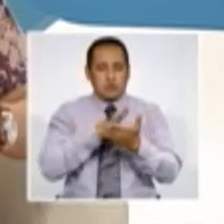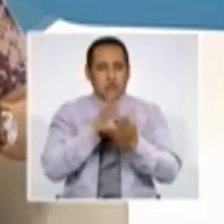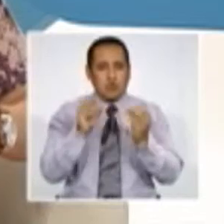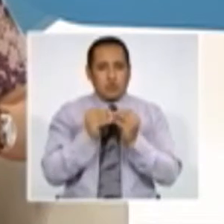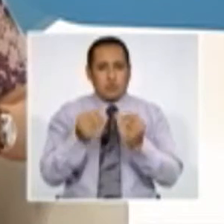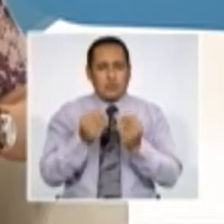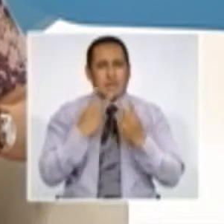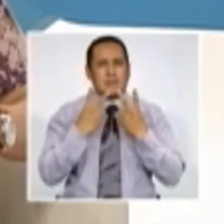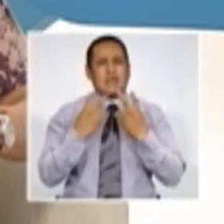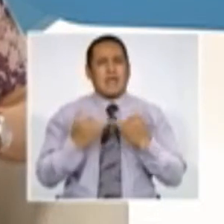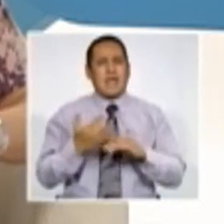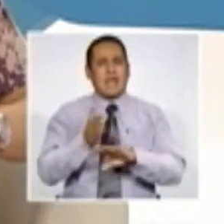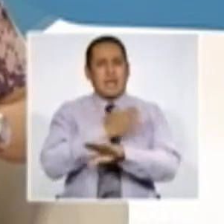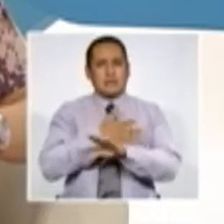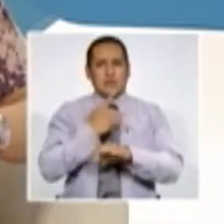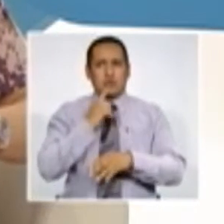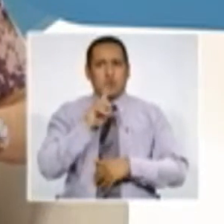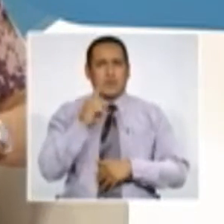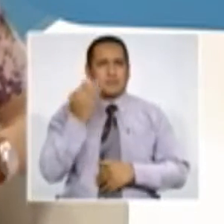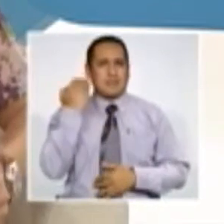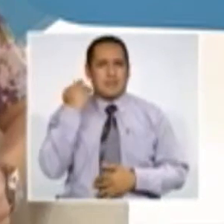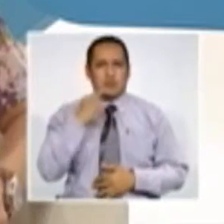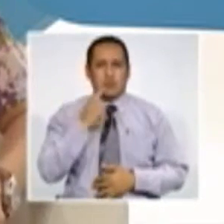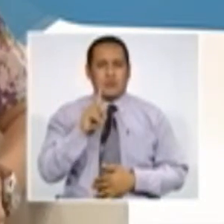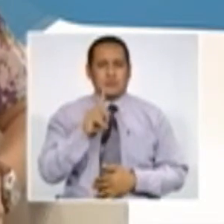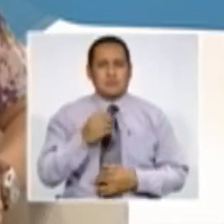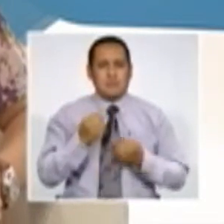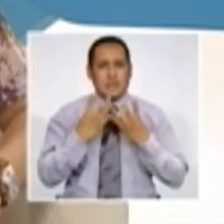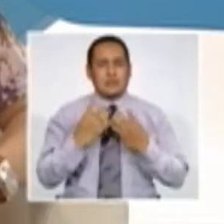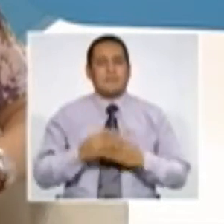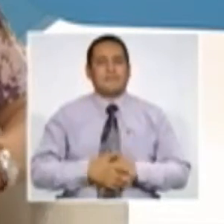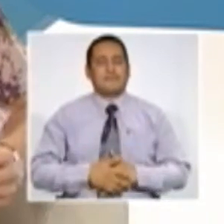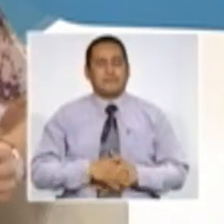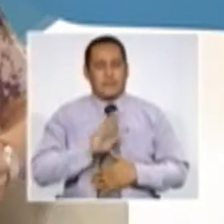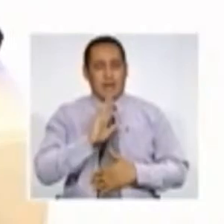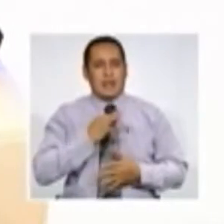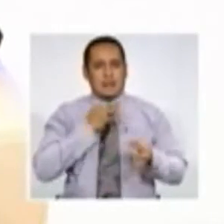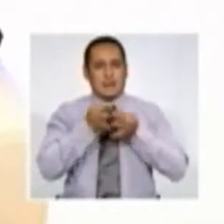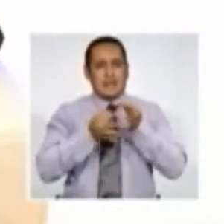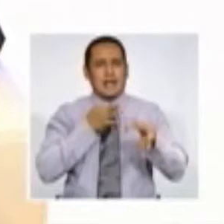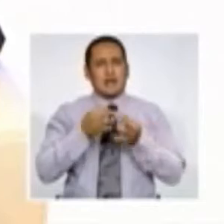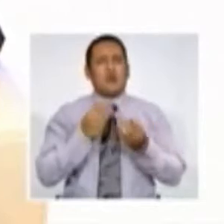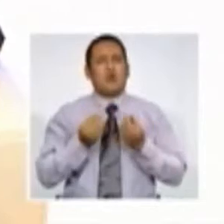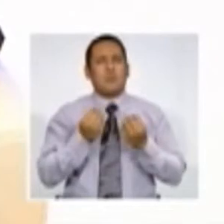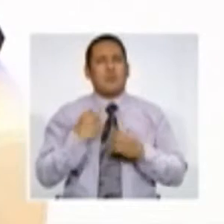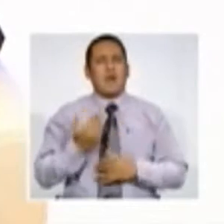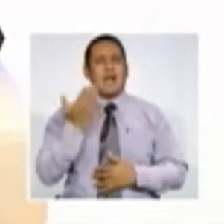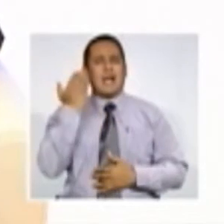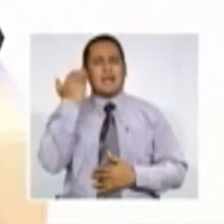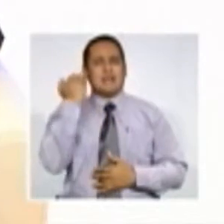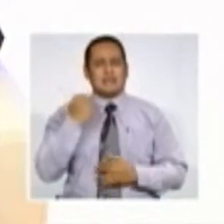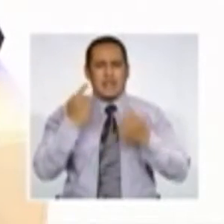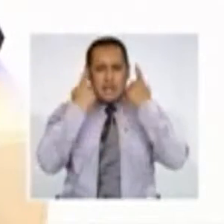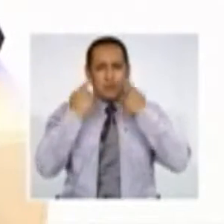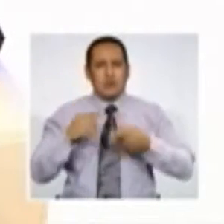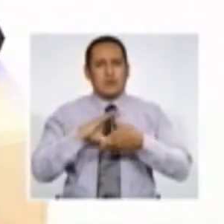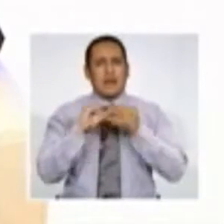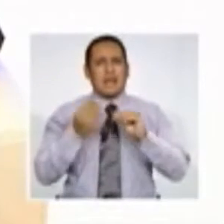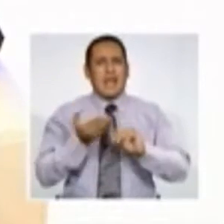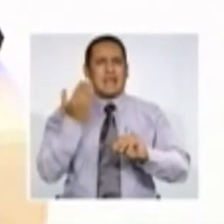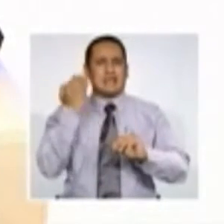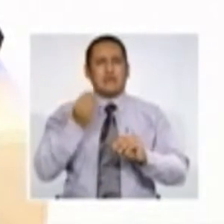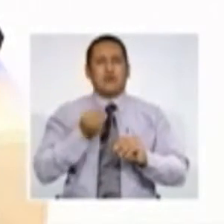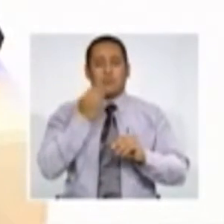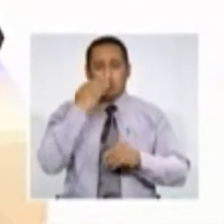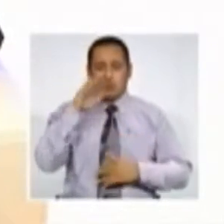lectivo en curso. Antes no era así, ¿no, congresista? De hecho, pongamos un poco de historia. ¿Cómo era antes de la vigencia de